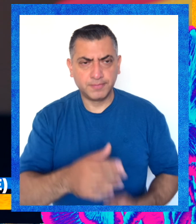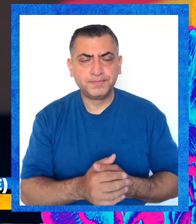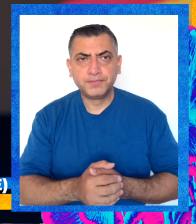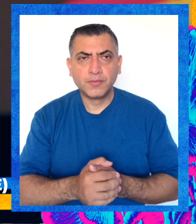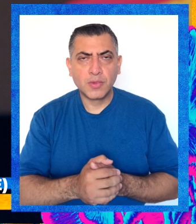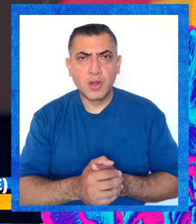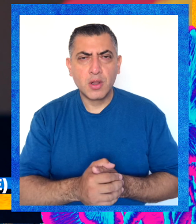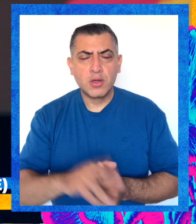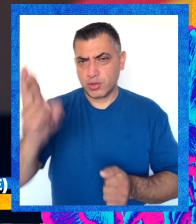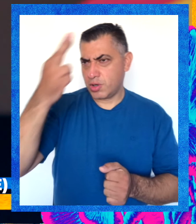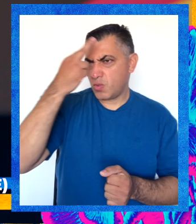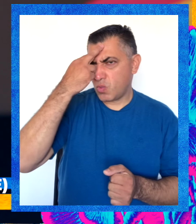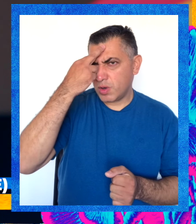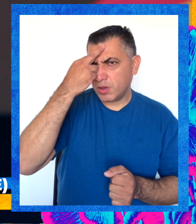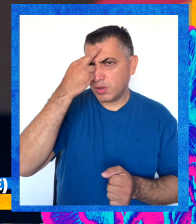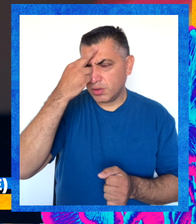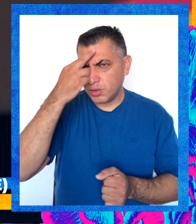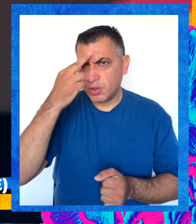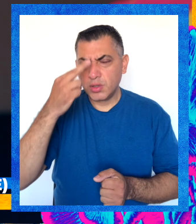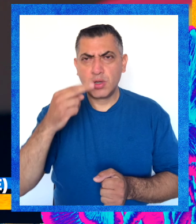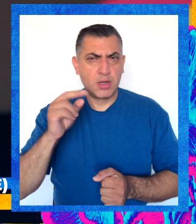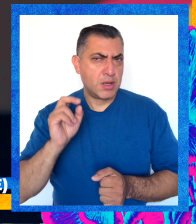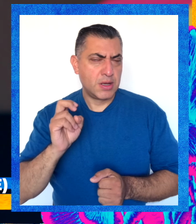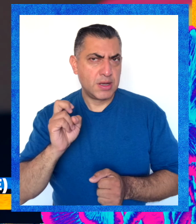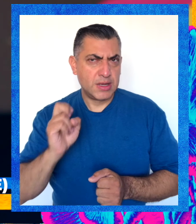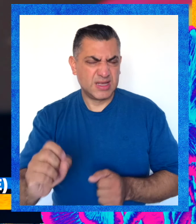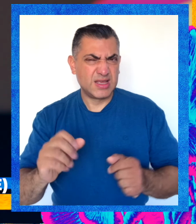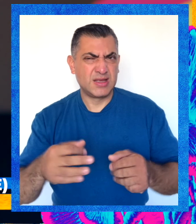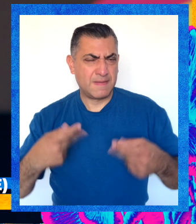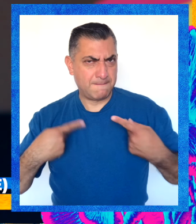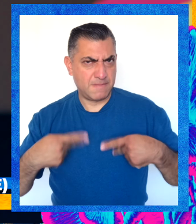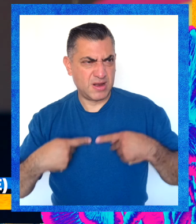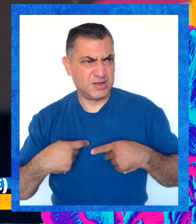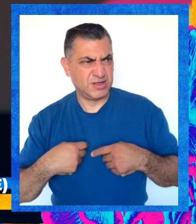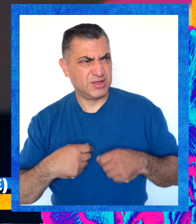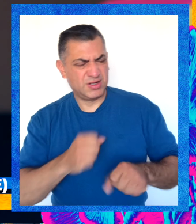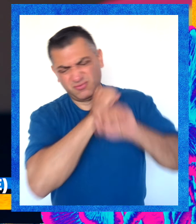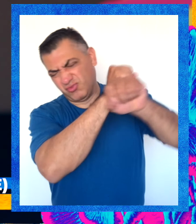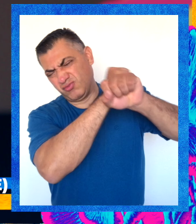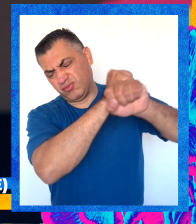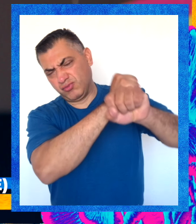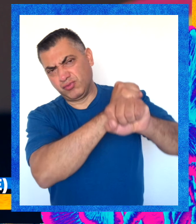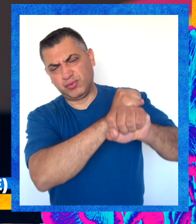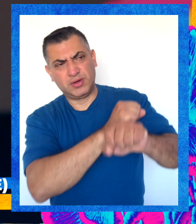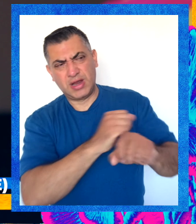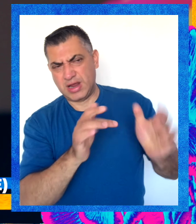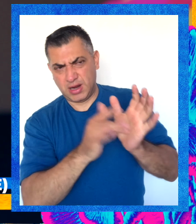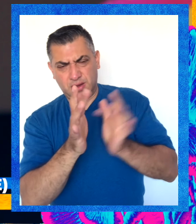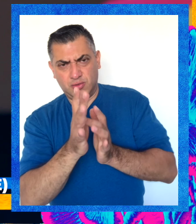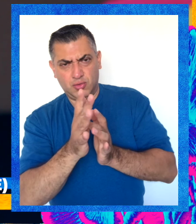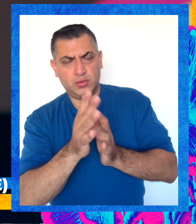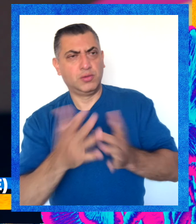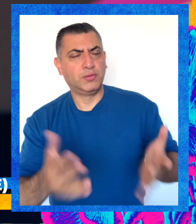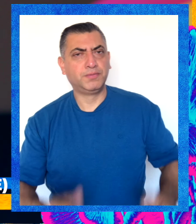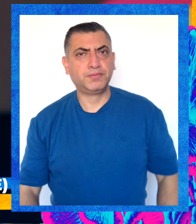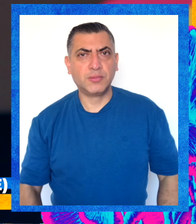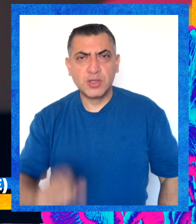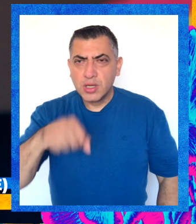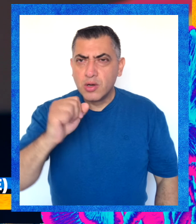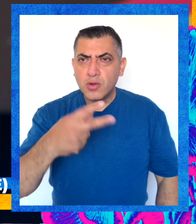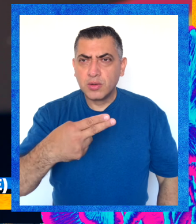soy se acuerdan usted no solamente de la reacción de la opinión de las personas que reclamaban precisamente que él se identificara con la deidad